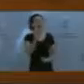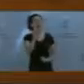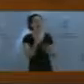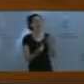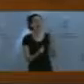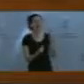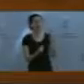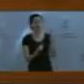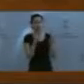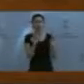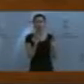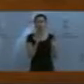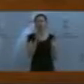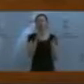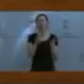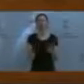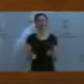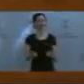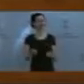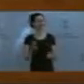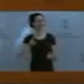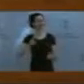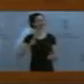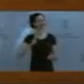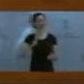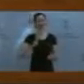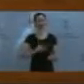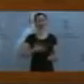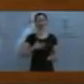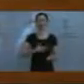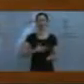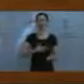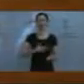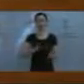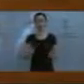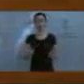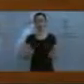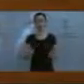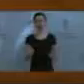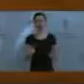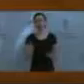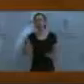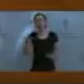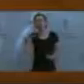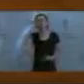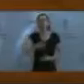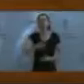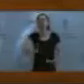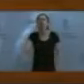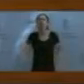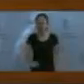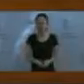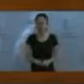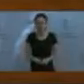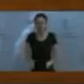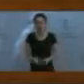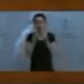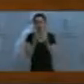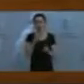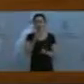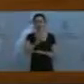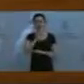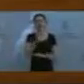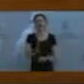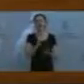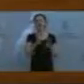porque estaban a los coches oficiales. Mientras estos señores andaban a los círculos o a la madreña, no sé dónde andaban. Tampoco estaban en este